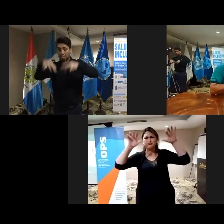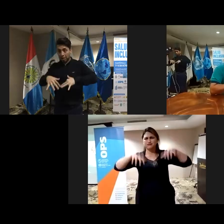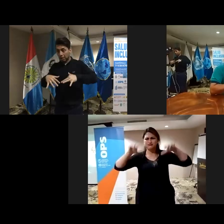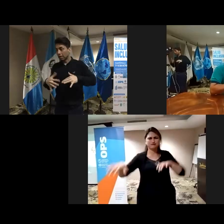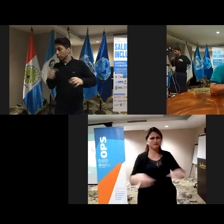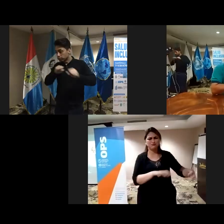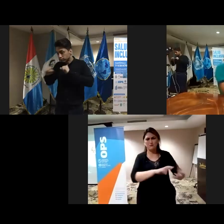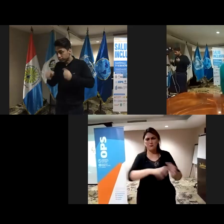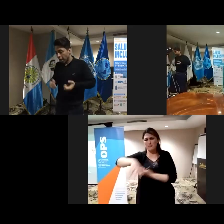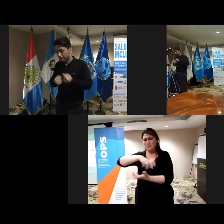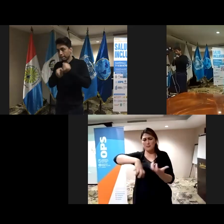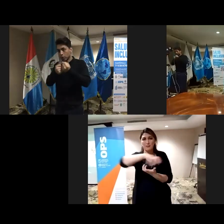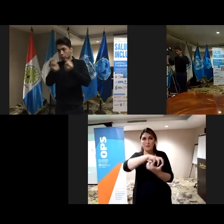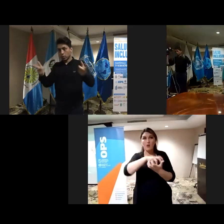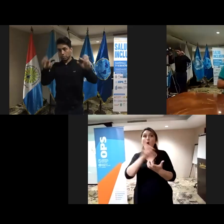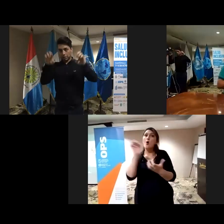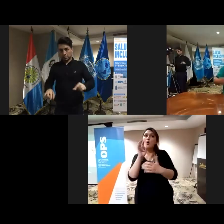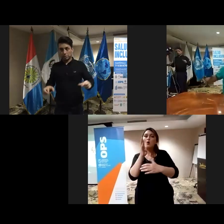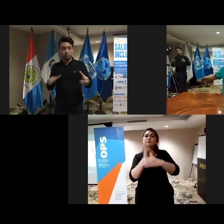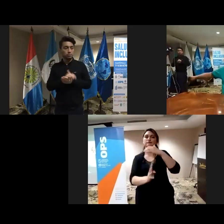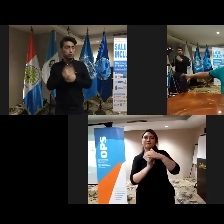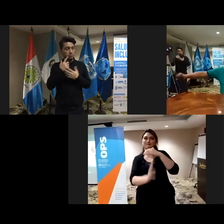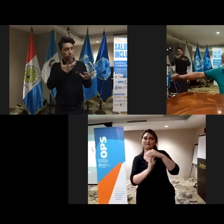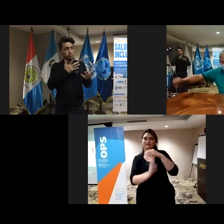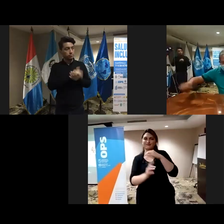acción humanitaria. Adelante, por favor.